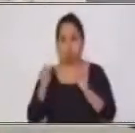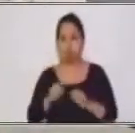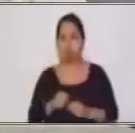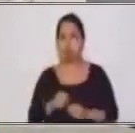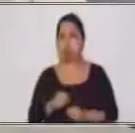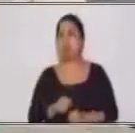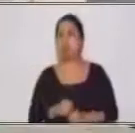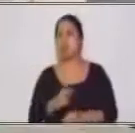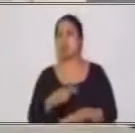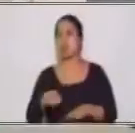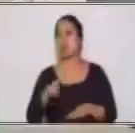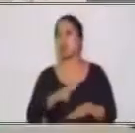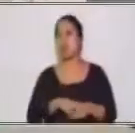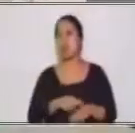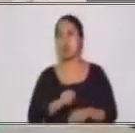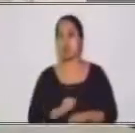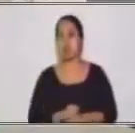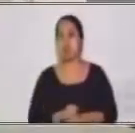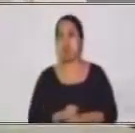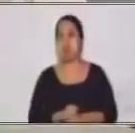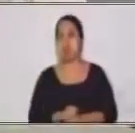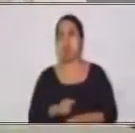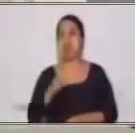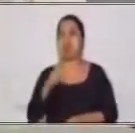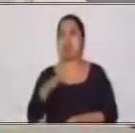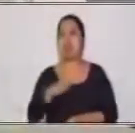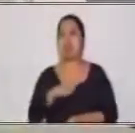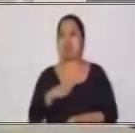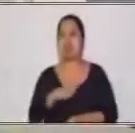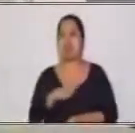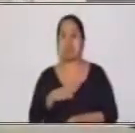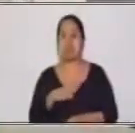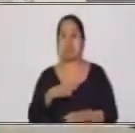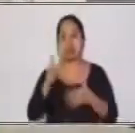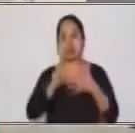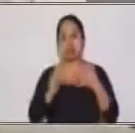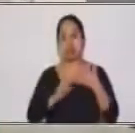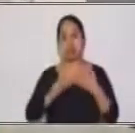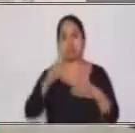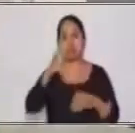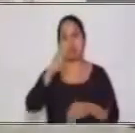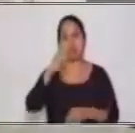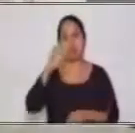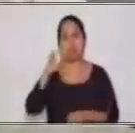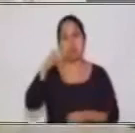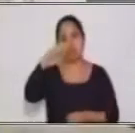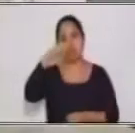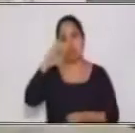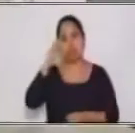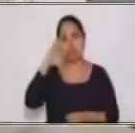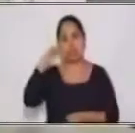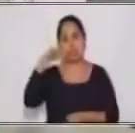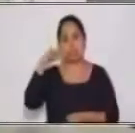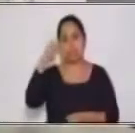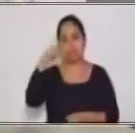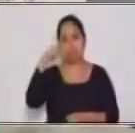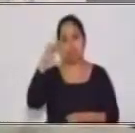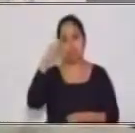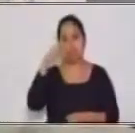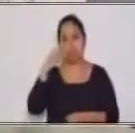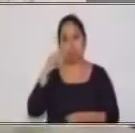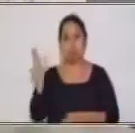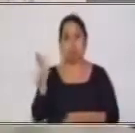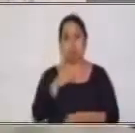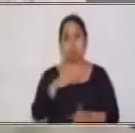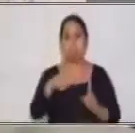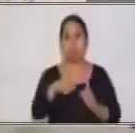de las características hablamos que tiene determinismo y también es parte del positivismo. Después de todas